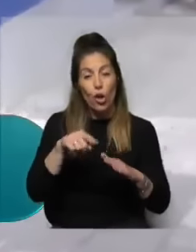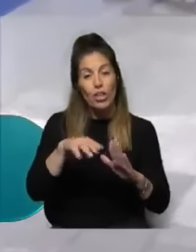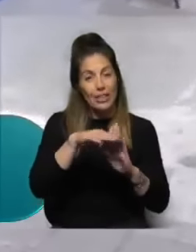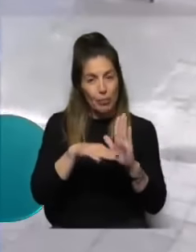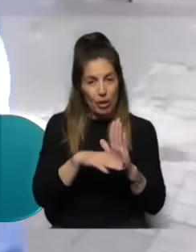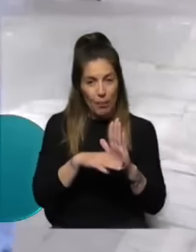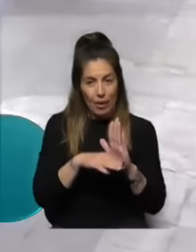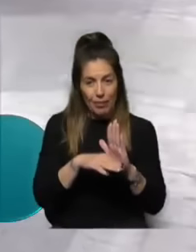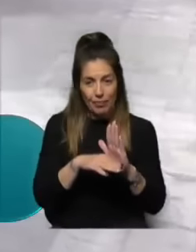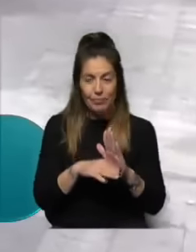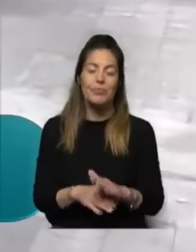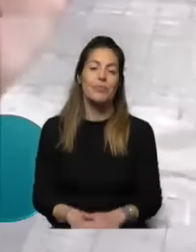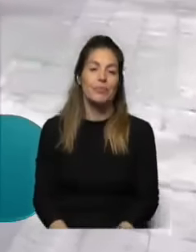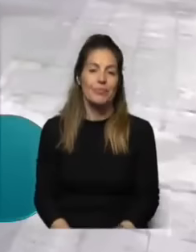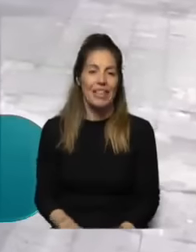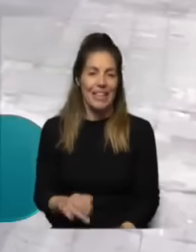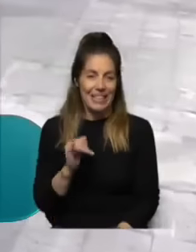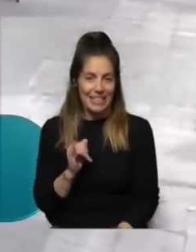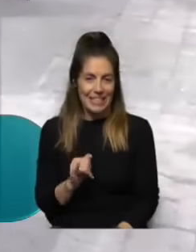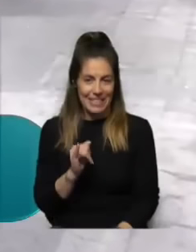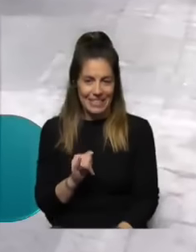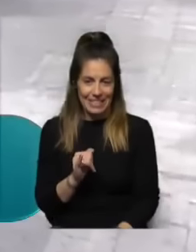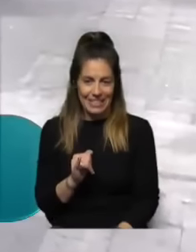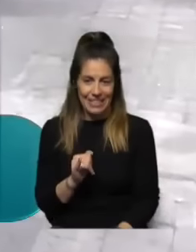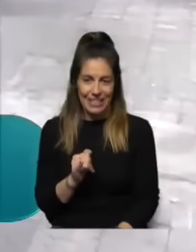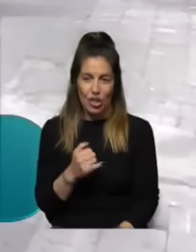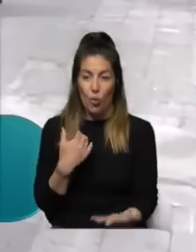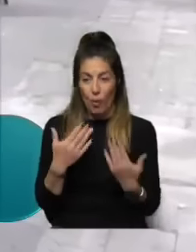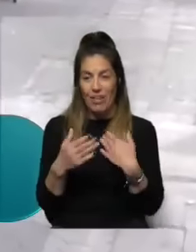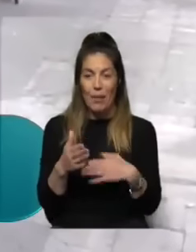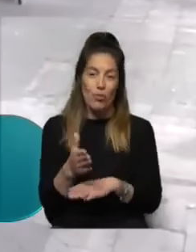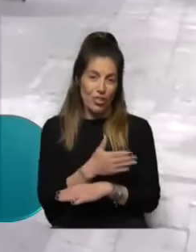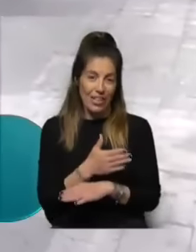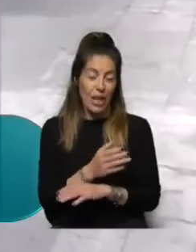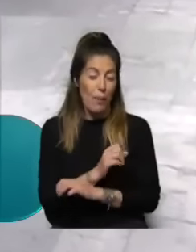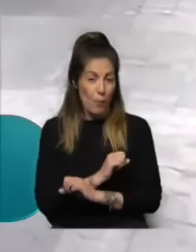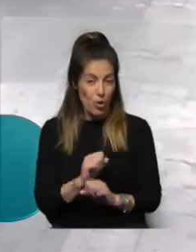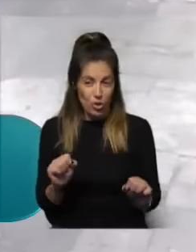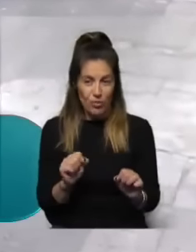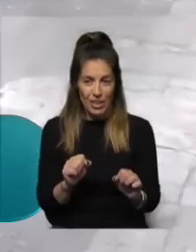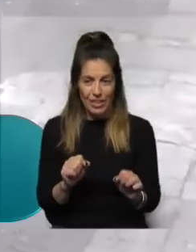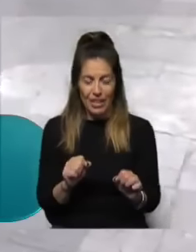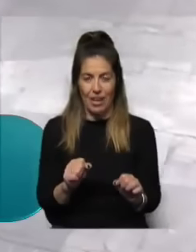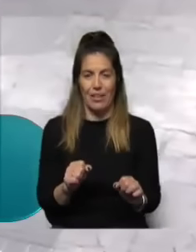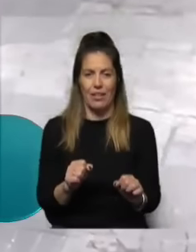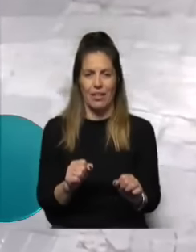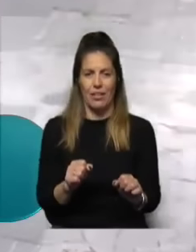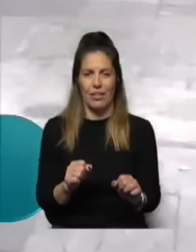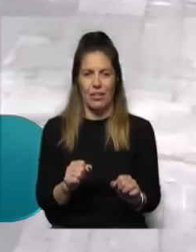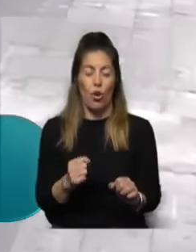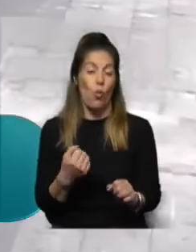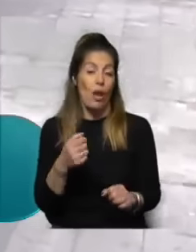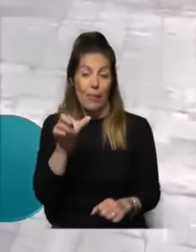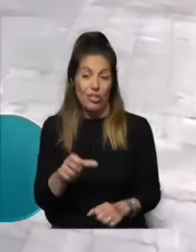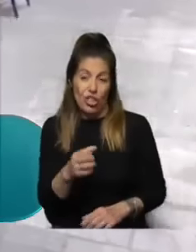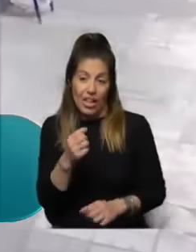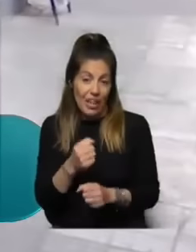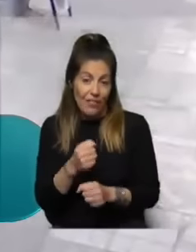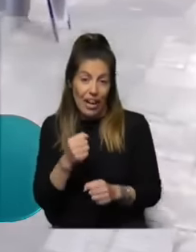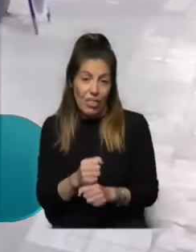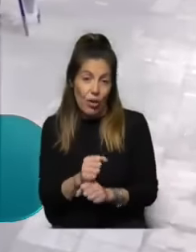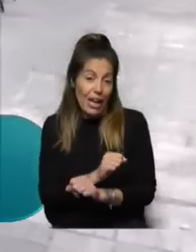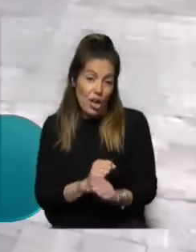Y bueno, sí, digo, es como hablábamos antes, es la posibilidad de un obrero que no puede